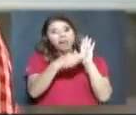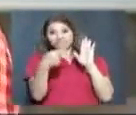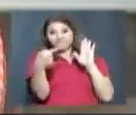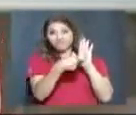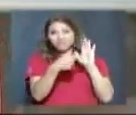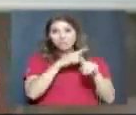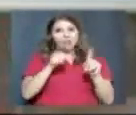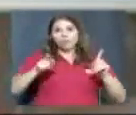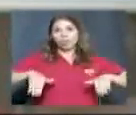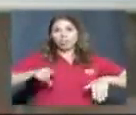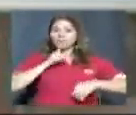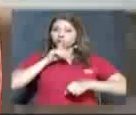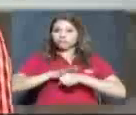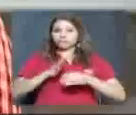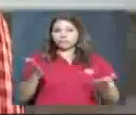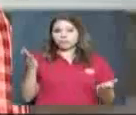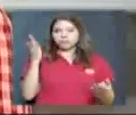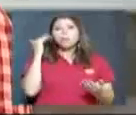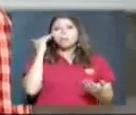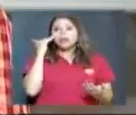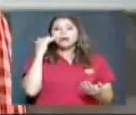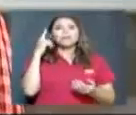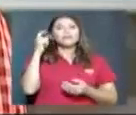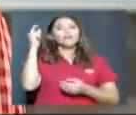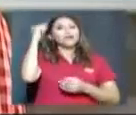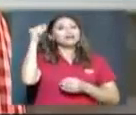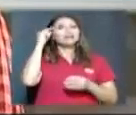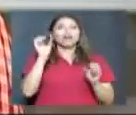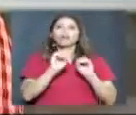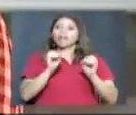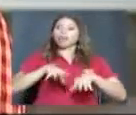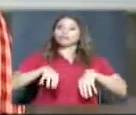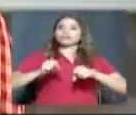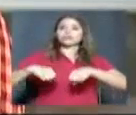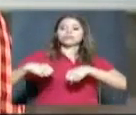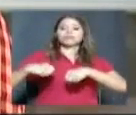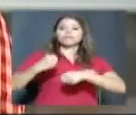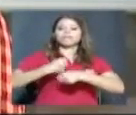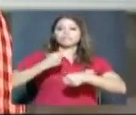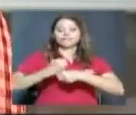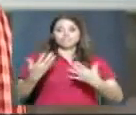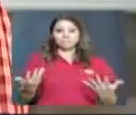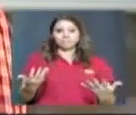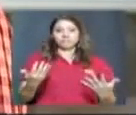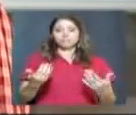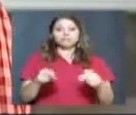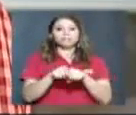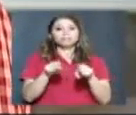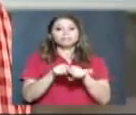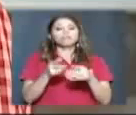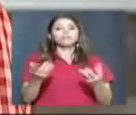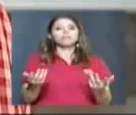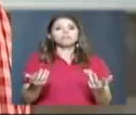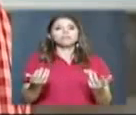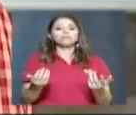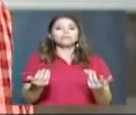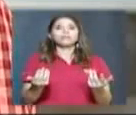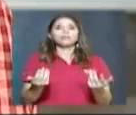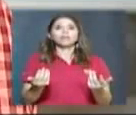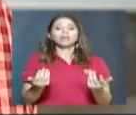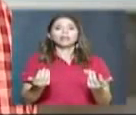que tienen. ¿Por qué no se cumplen? Porque el Estado no ha asumido sus funciones como corresponden. Y por otro lado, digamos